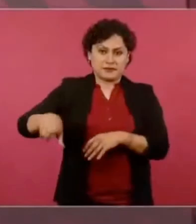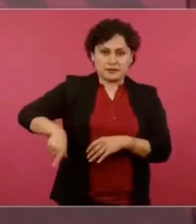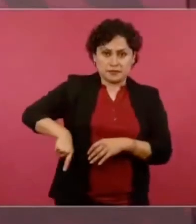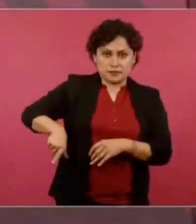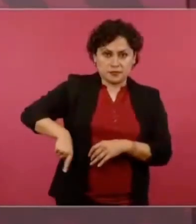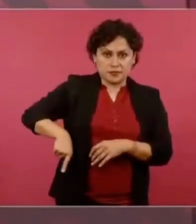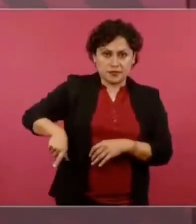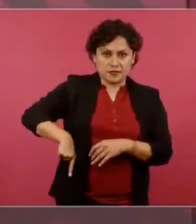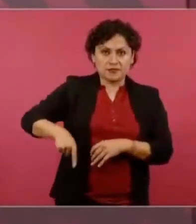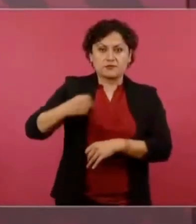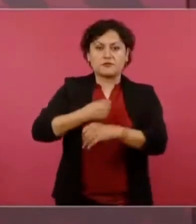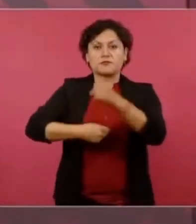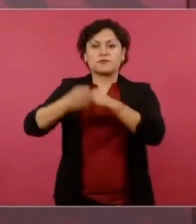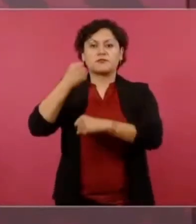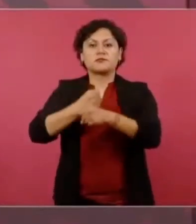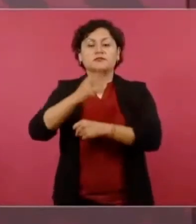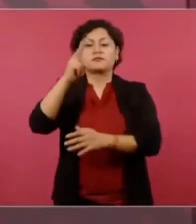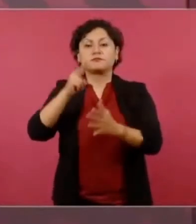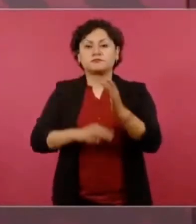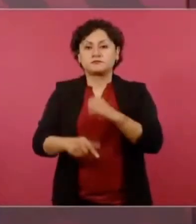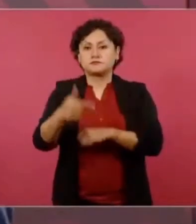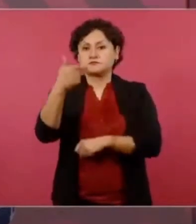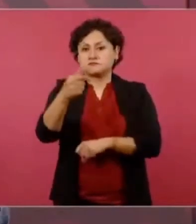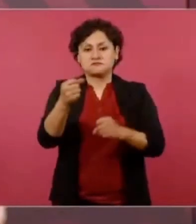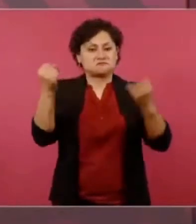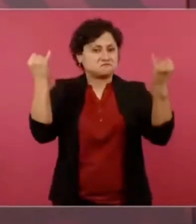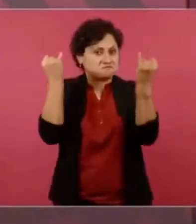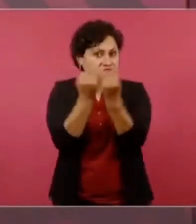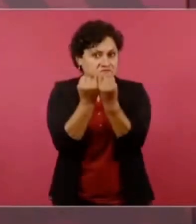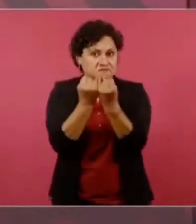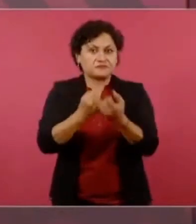En 2007, lo mismo,